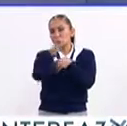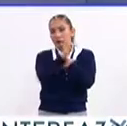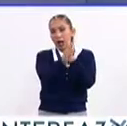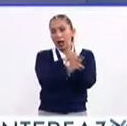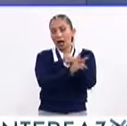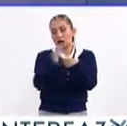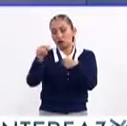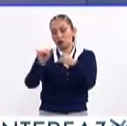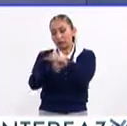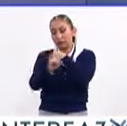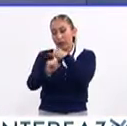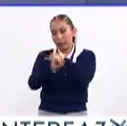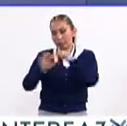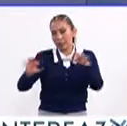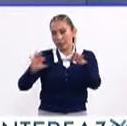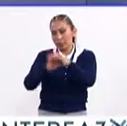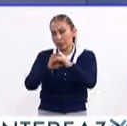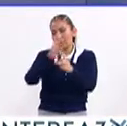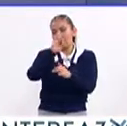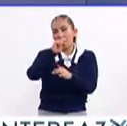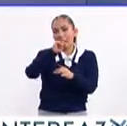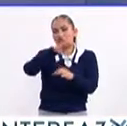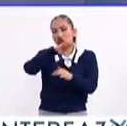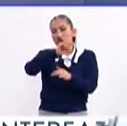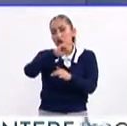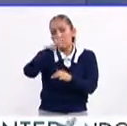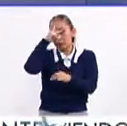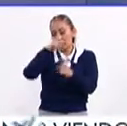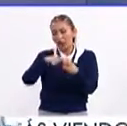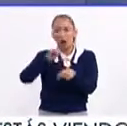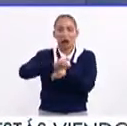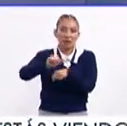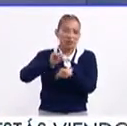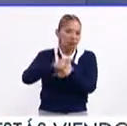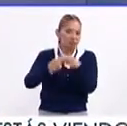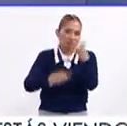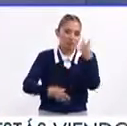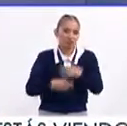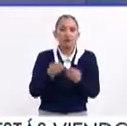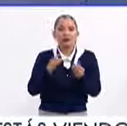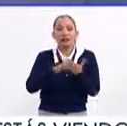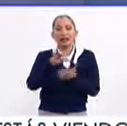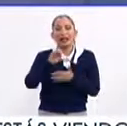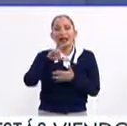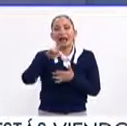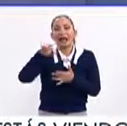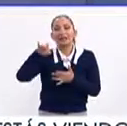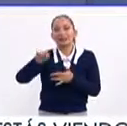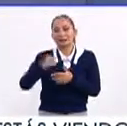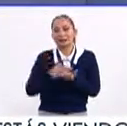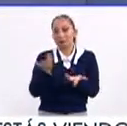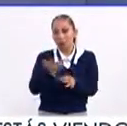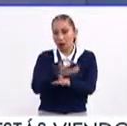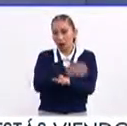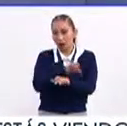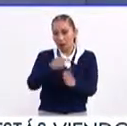o sea, su propia página. Claro. Flaxo México, Flaxo Argentina, todos. Ajá. Muchísimas gracias, Elis. Gracias